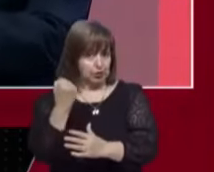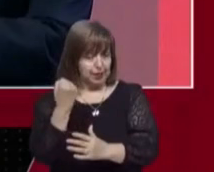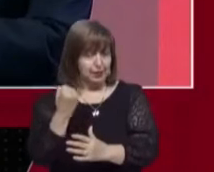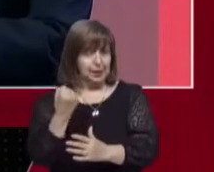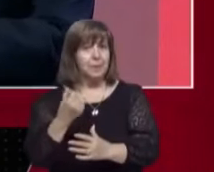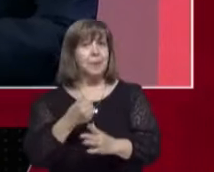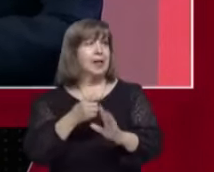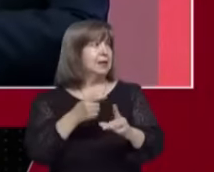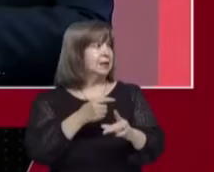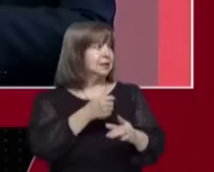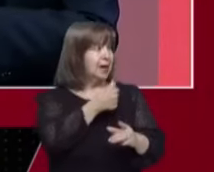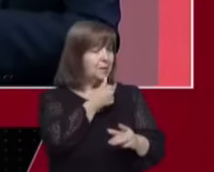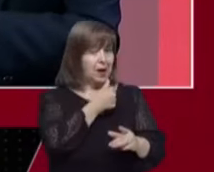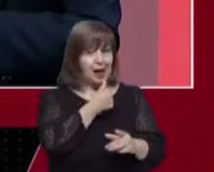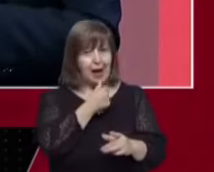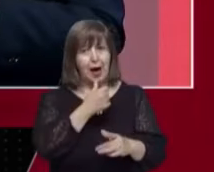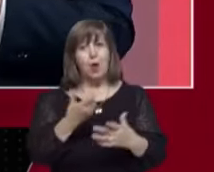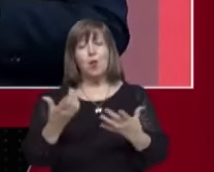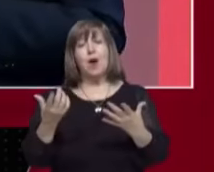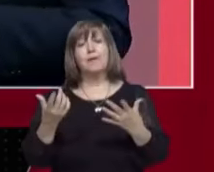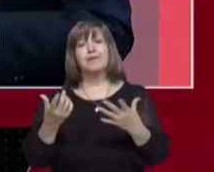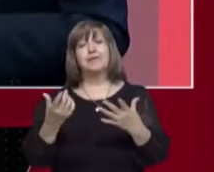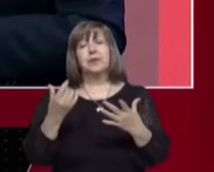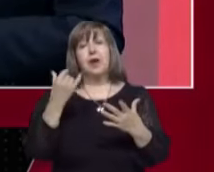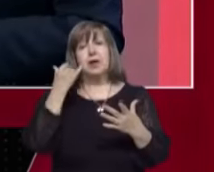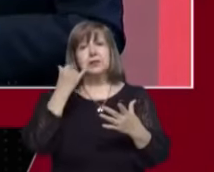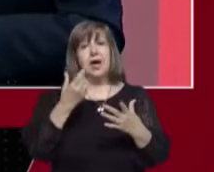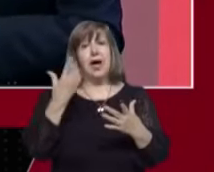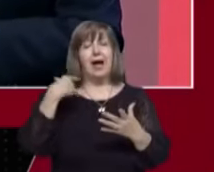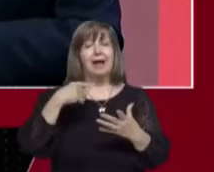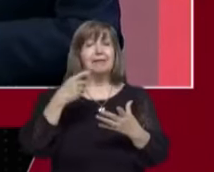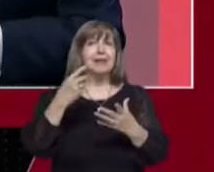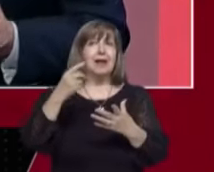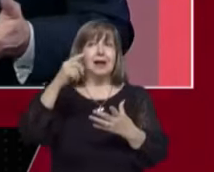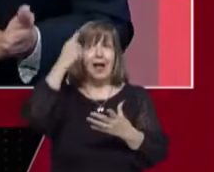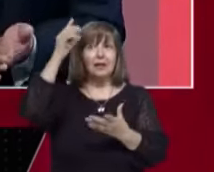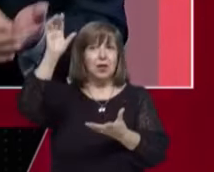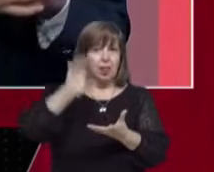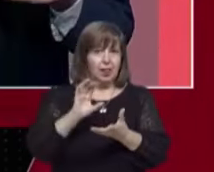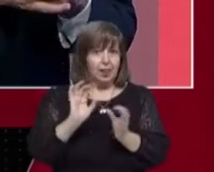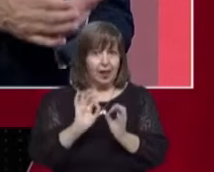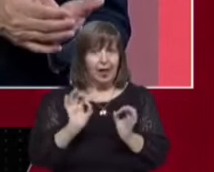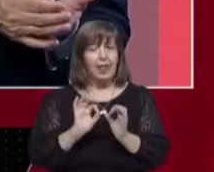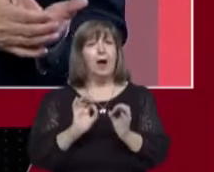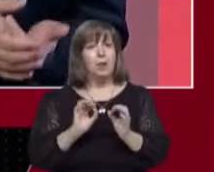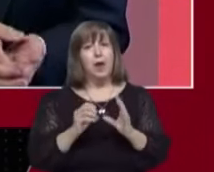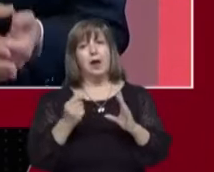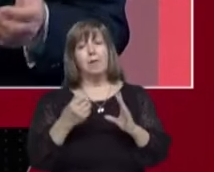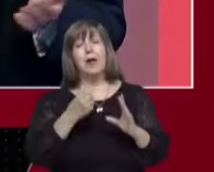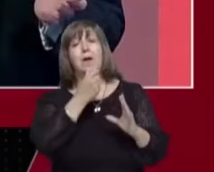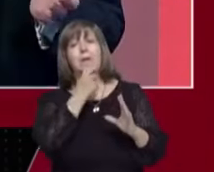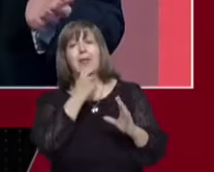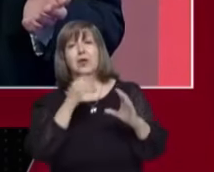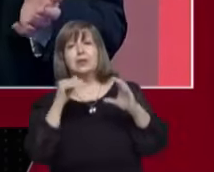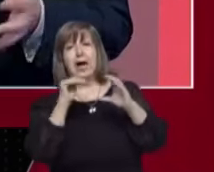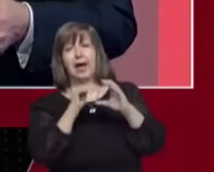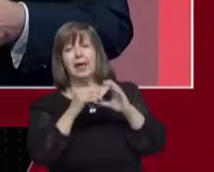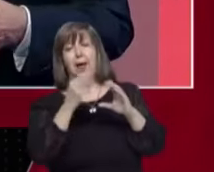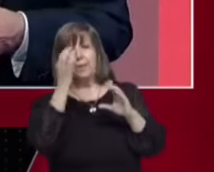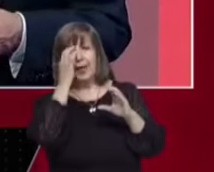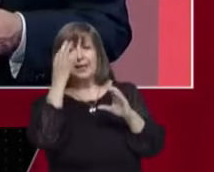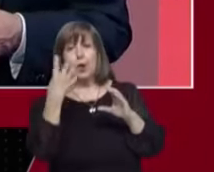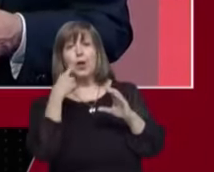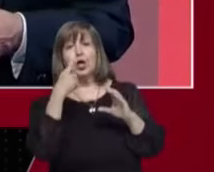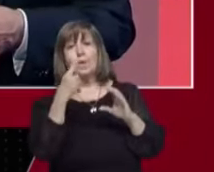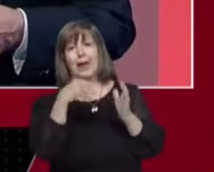del agua también se han caído ciertos financiamientos de Lenosa Nacional, pero tienen el presupuesto provincial